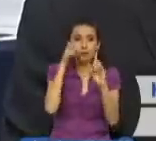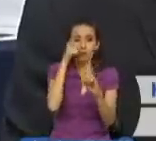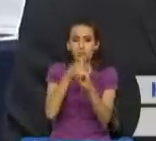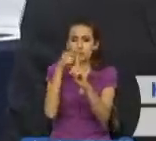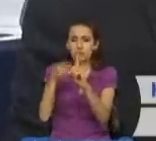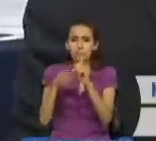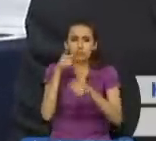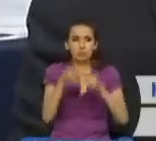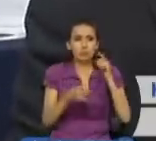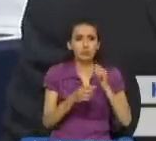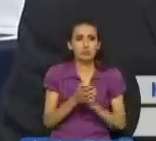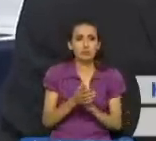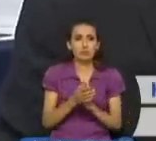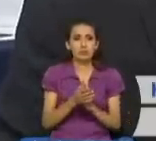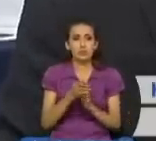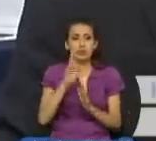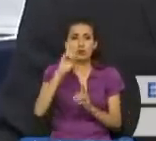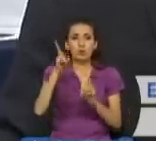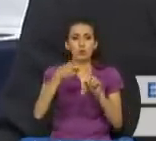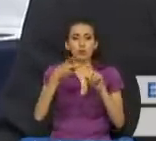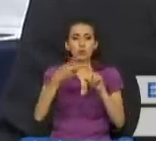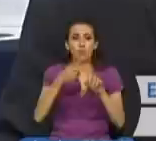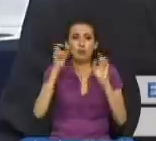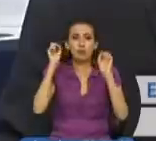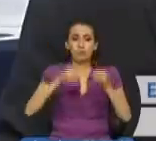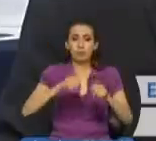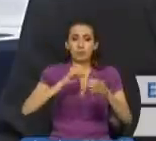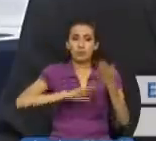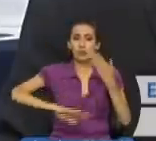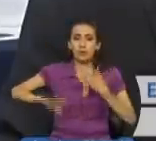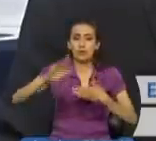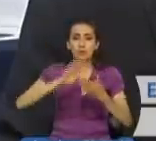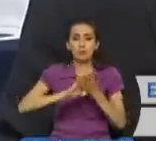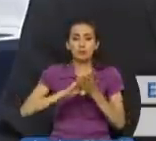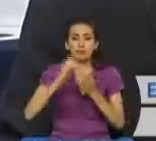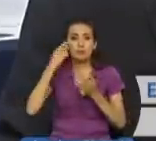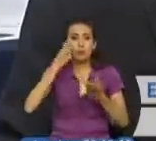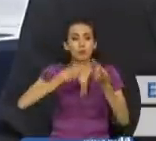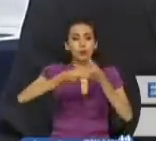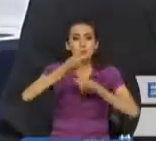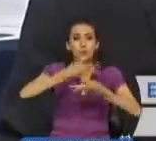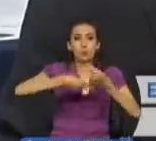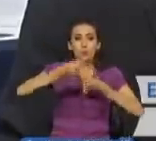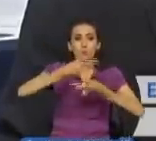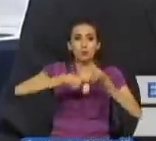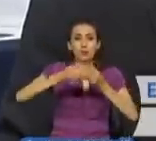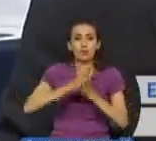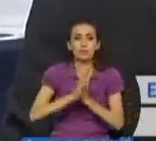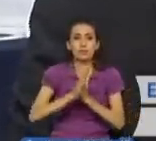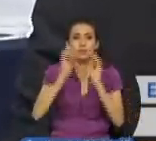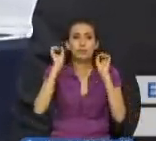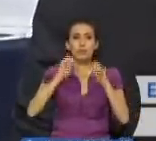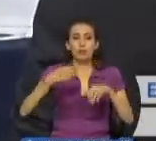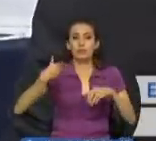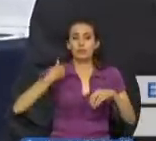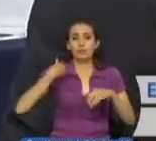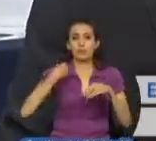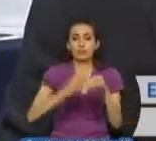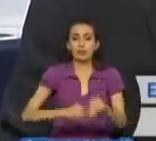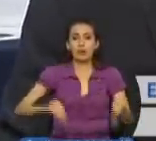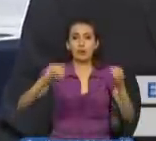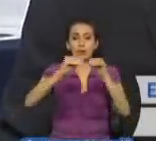interanual un segundo mecanismo podría ir desde la perspectiva de la inversión evidentemente de tener mucho más